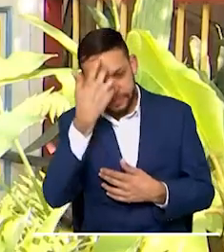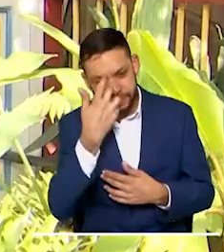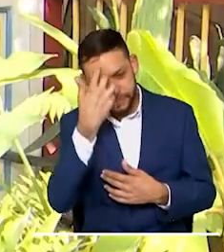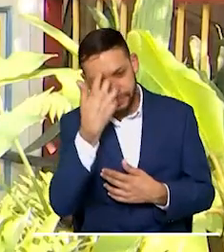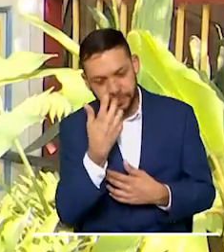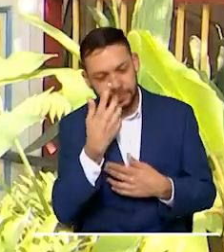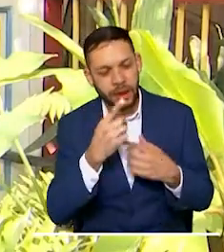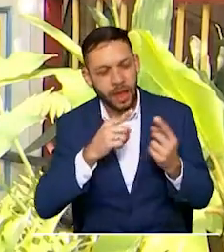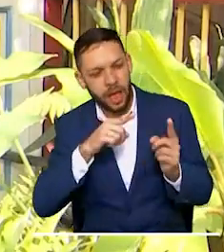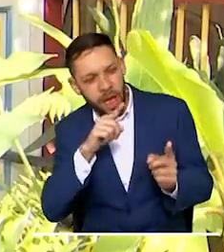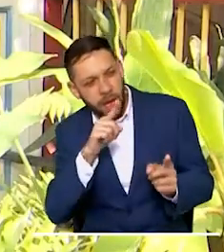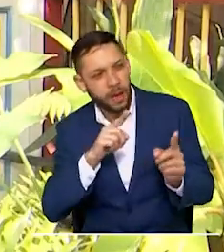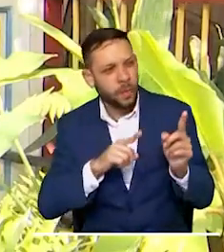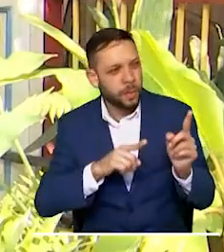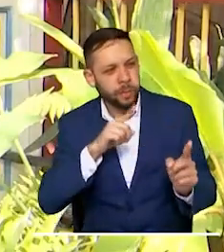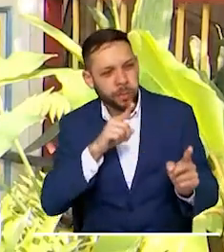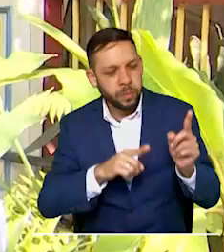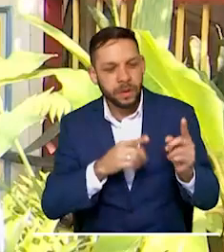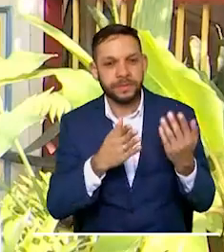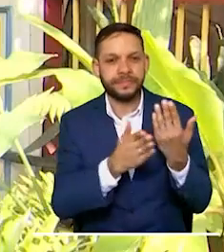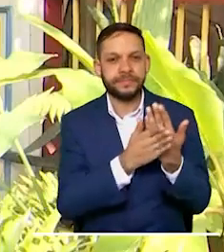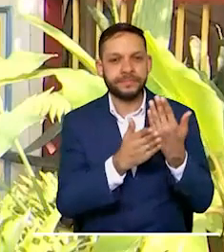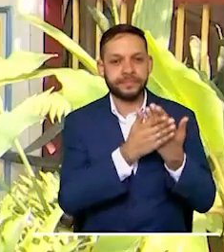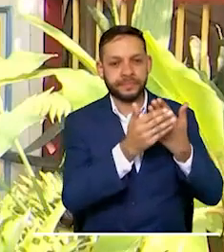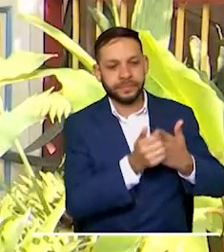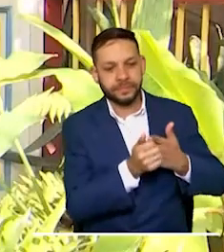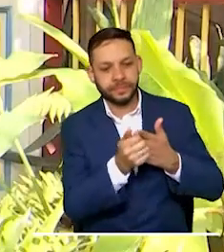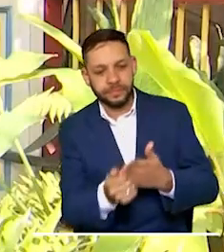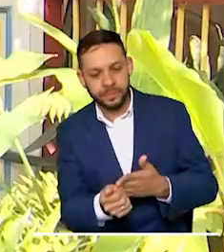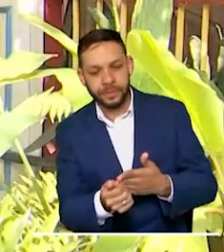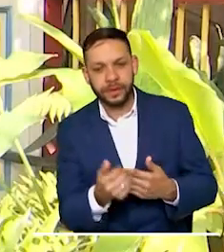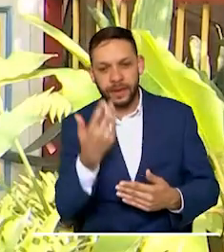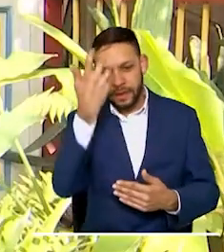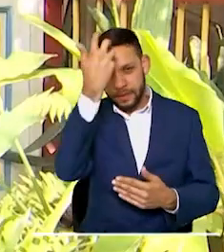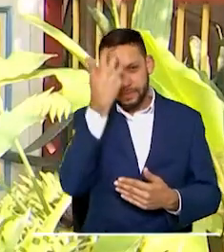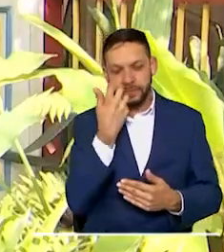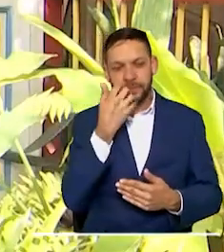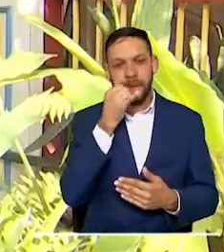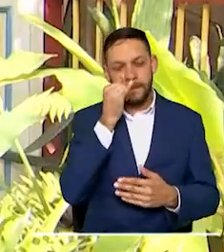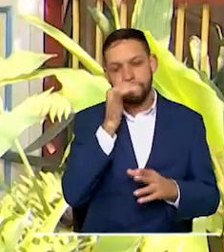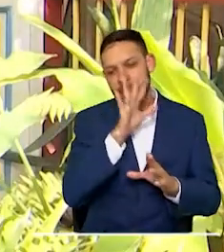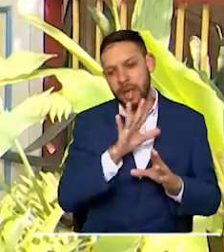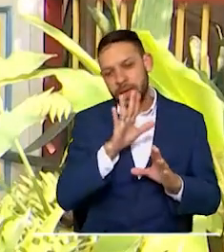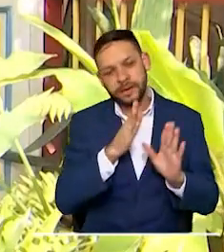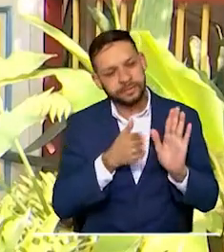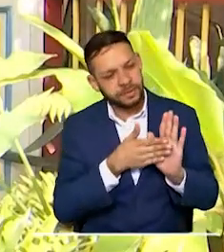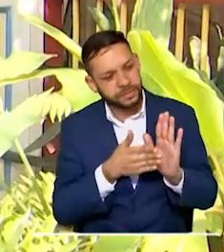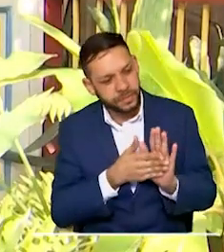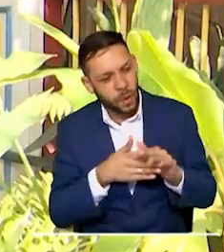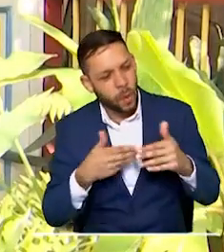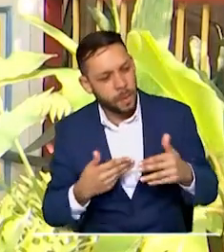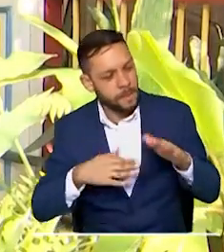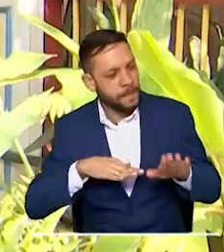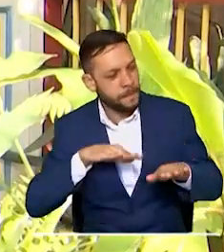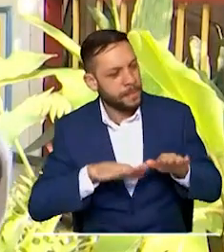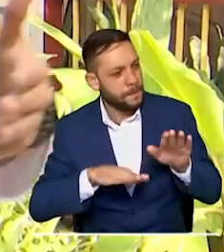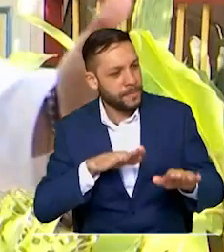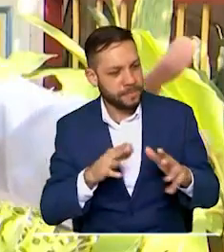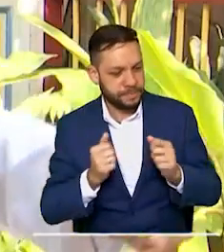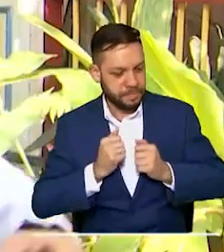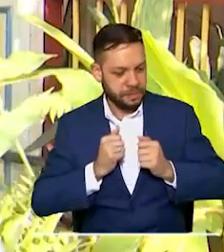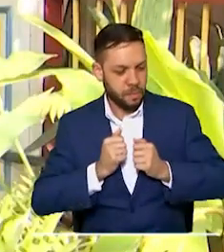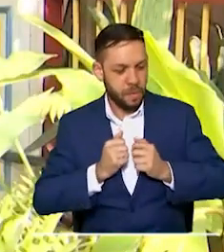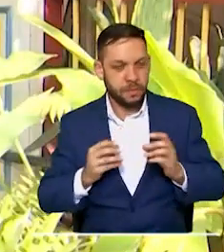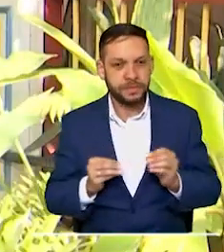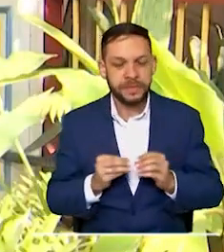paraclínicos o algunos de estos paraclínicos y exámenes imagenológicos que permitan observar cómo va la evolución. Que si yo